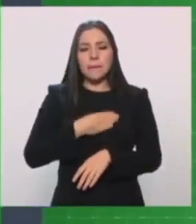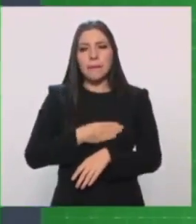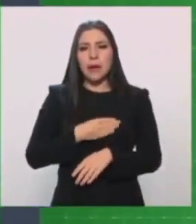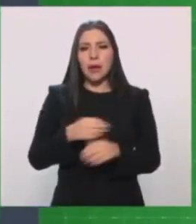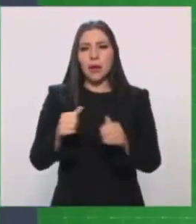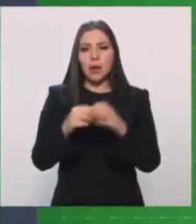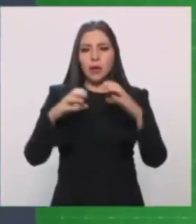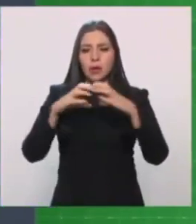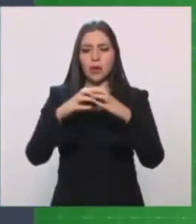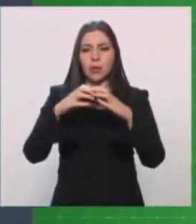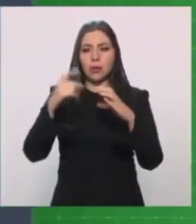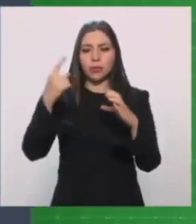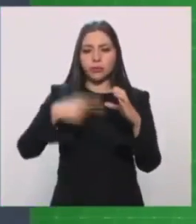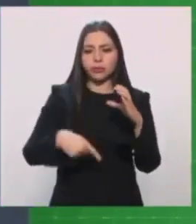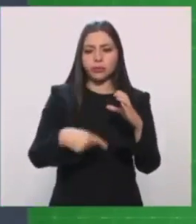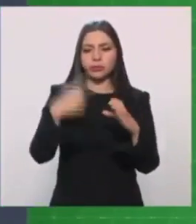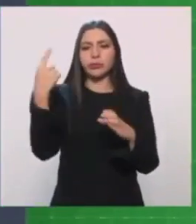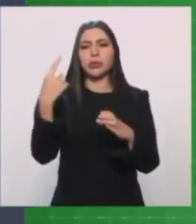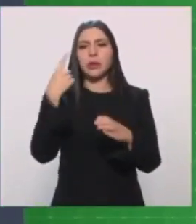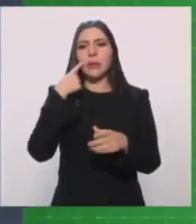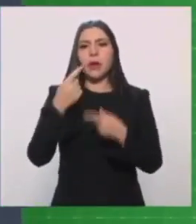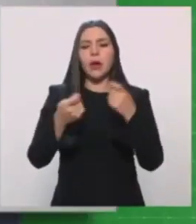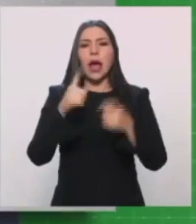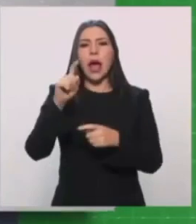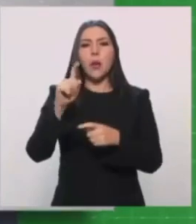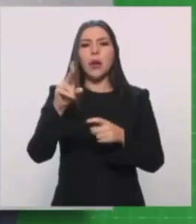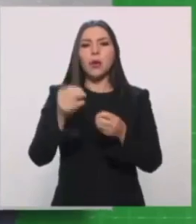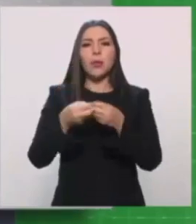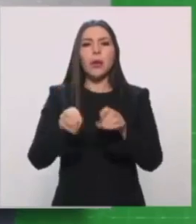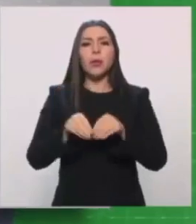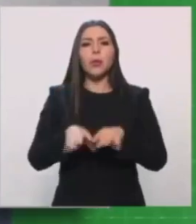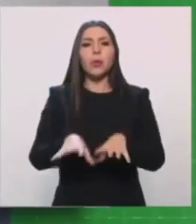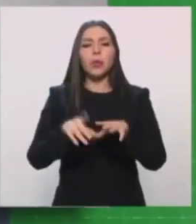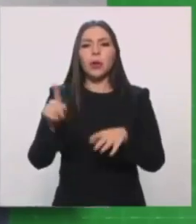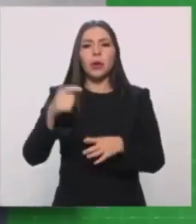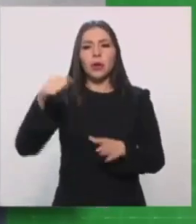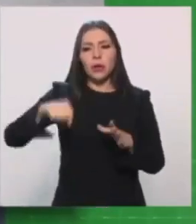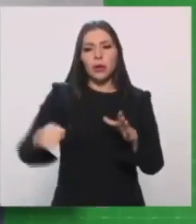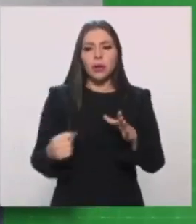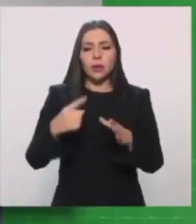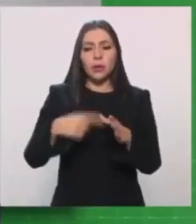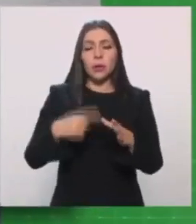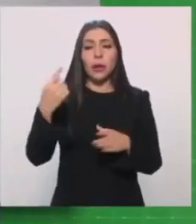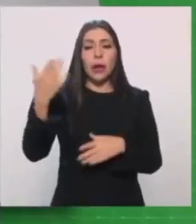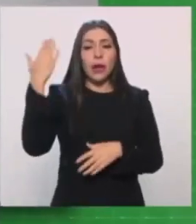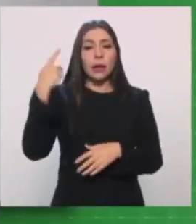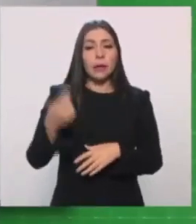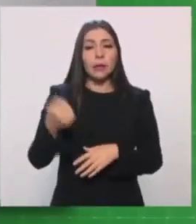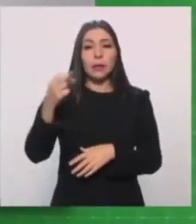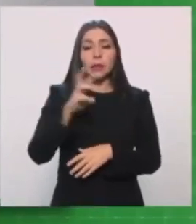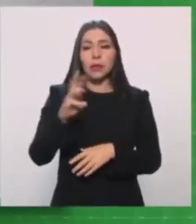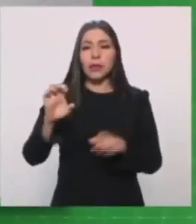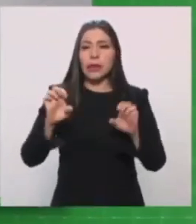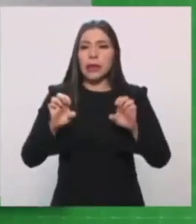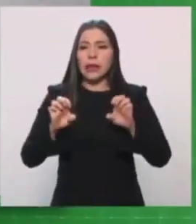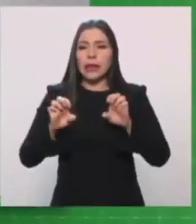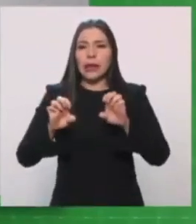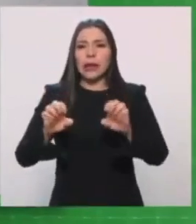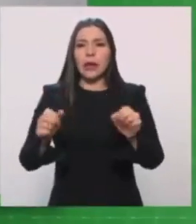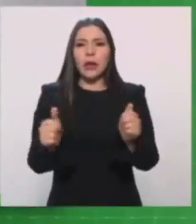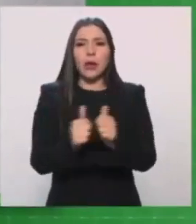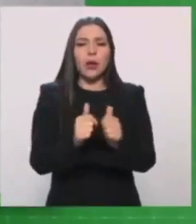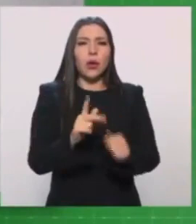siempre estemos controlando el agua. Los primeros WCs eran elegantísimos, figuras de porcelana,